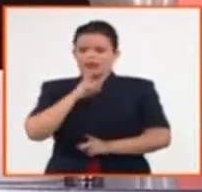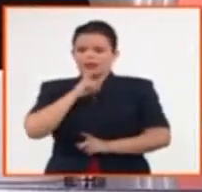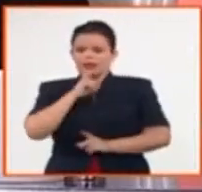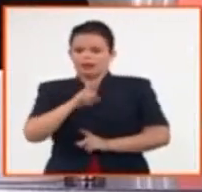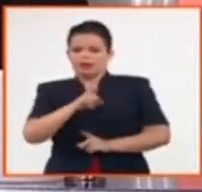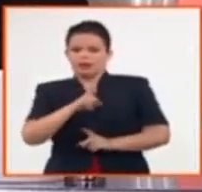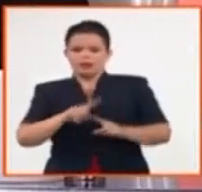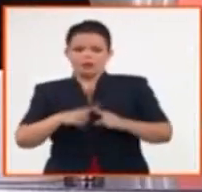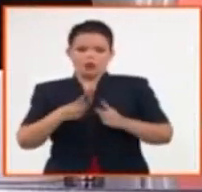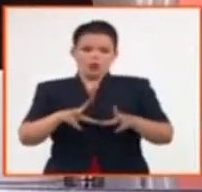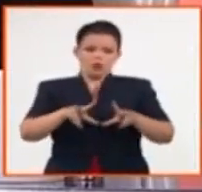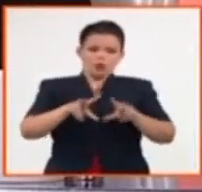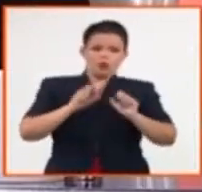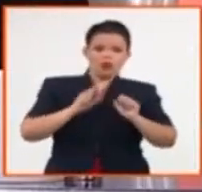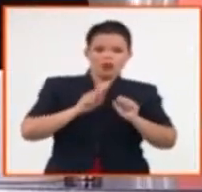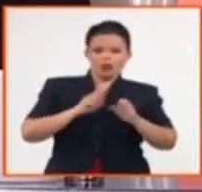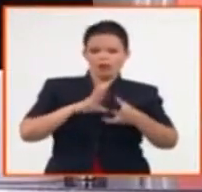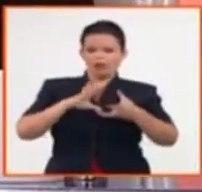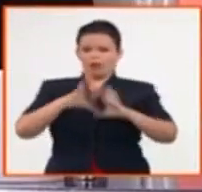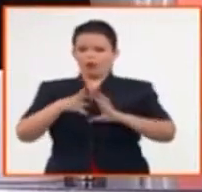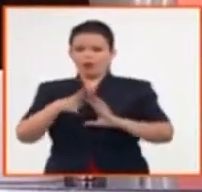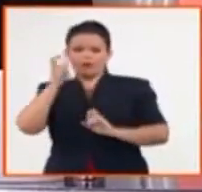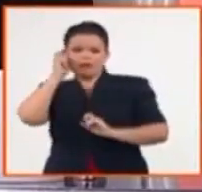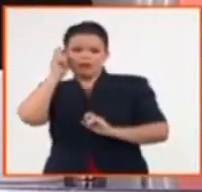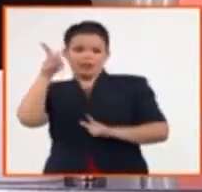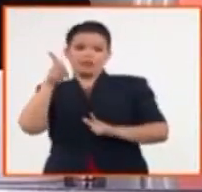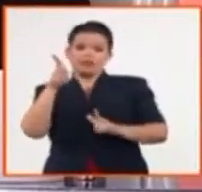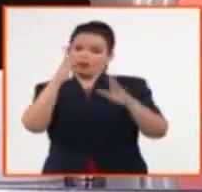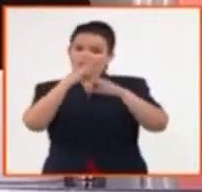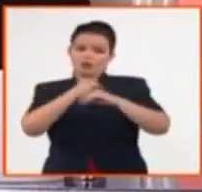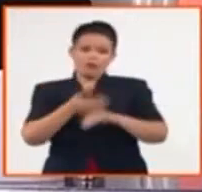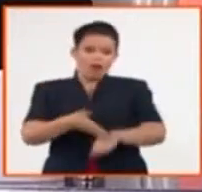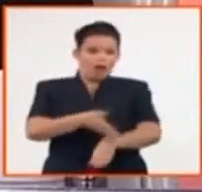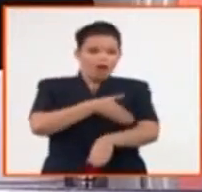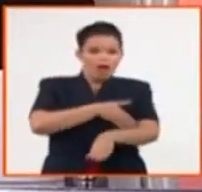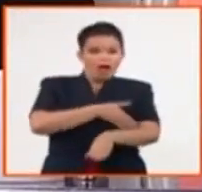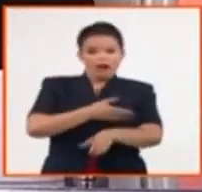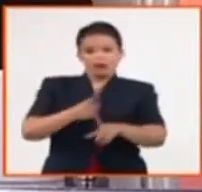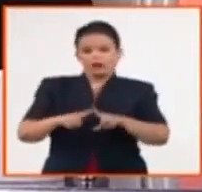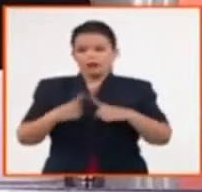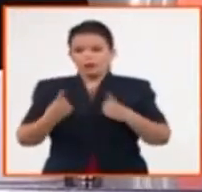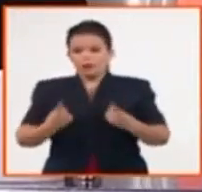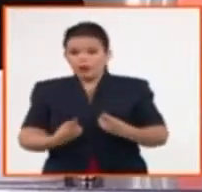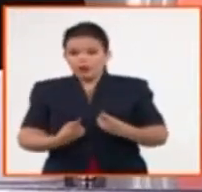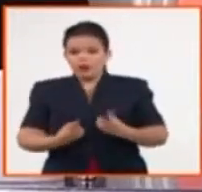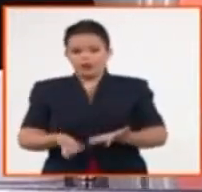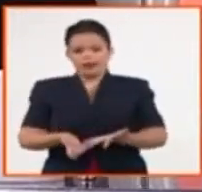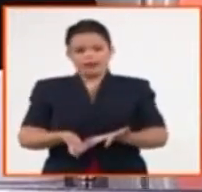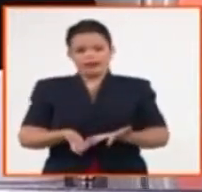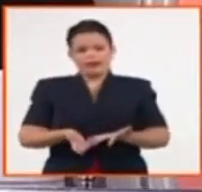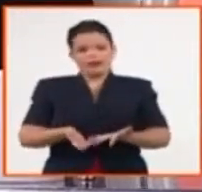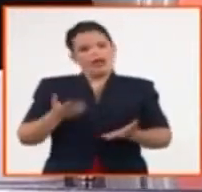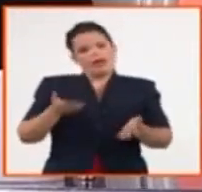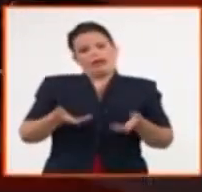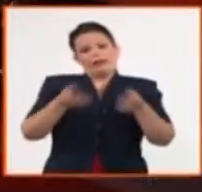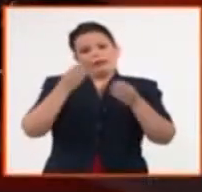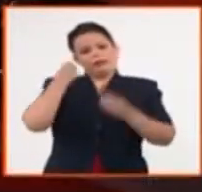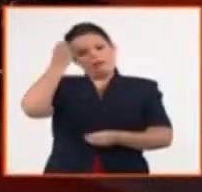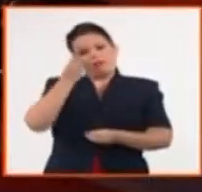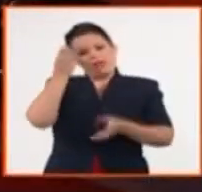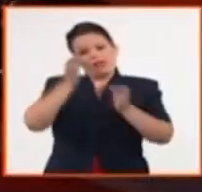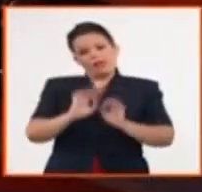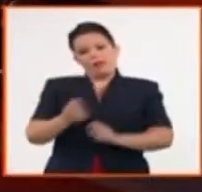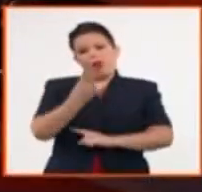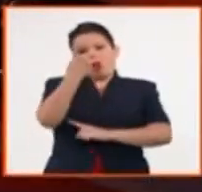el distanciamiento físico, porque superaron las expectativas que teníamos nosotros en el acompañamiento de sus hijos, que eso es muy bueno. Usted nos decía el sábado que pensaban que como